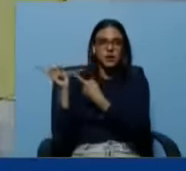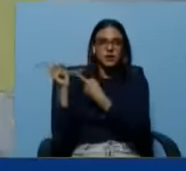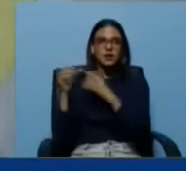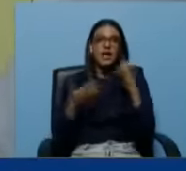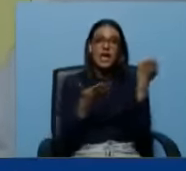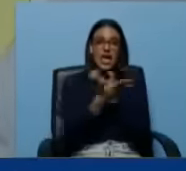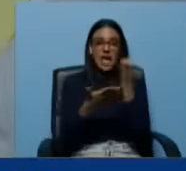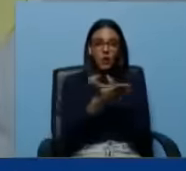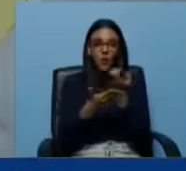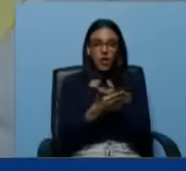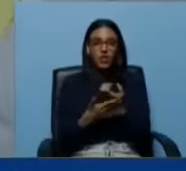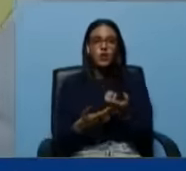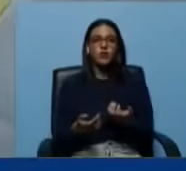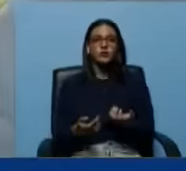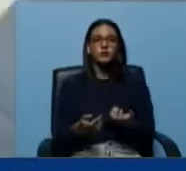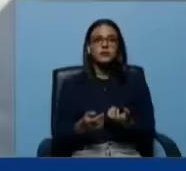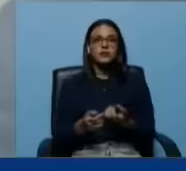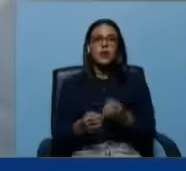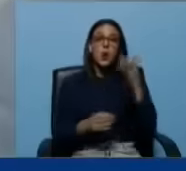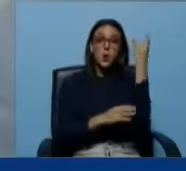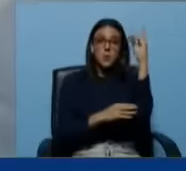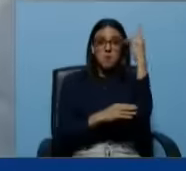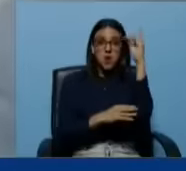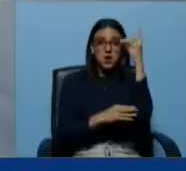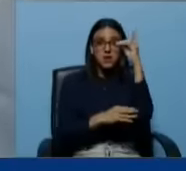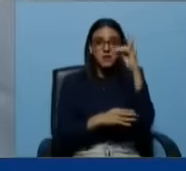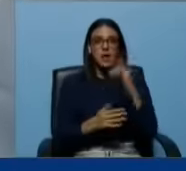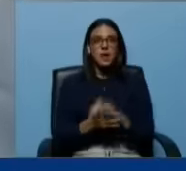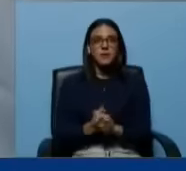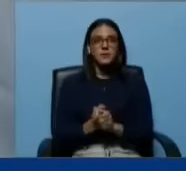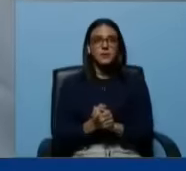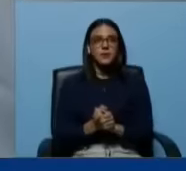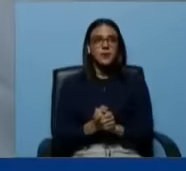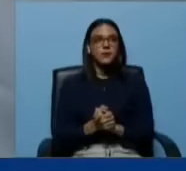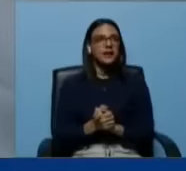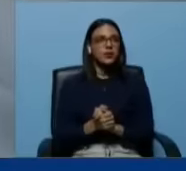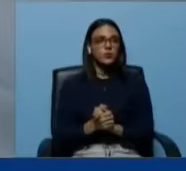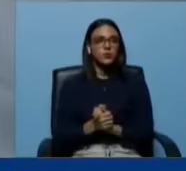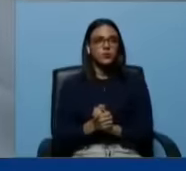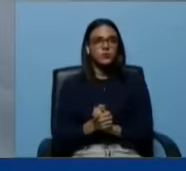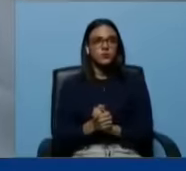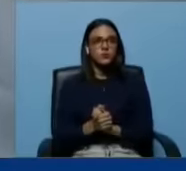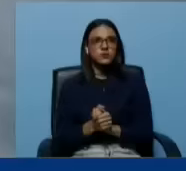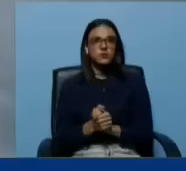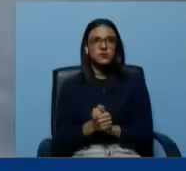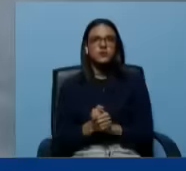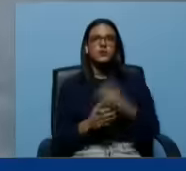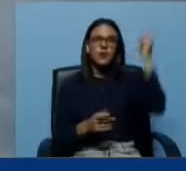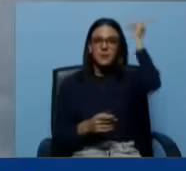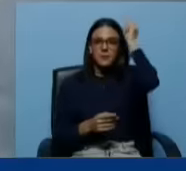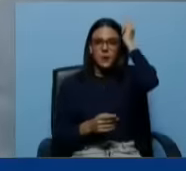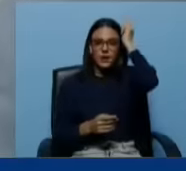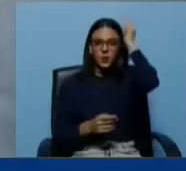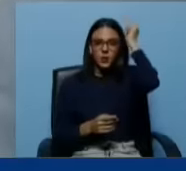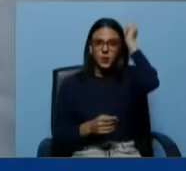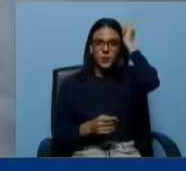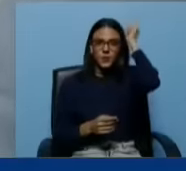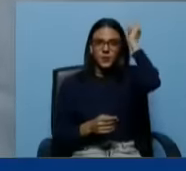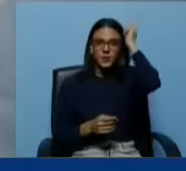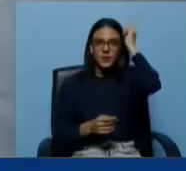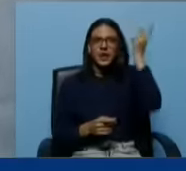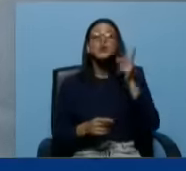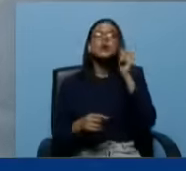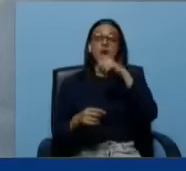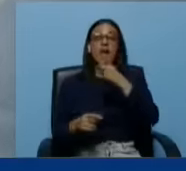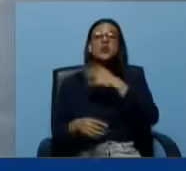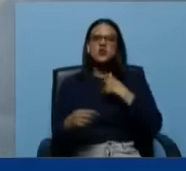Perú, Bolivia la derrocaron y la sumaron al eje del mal, al eje